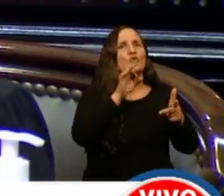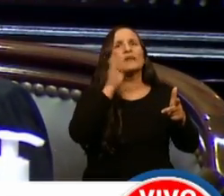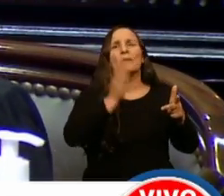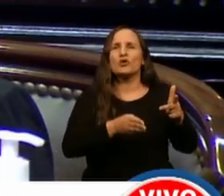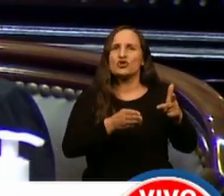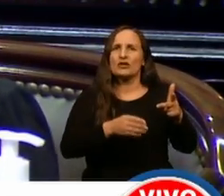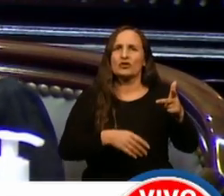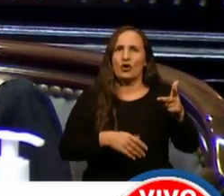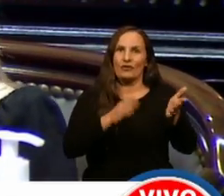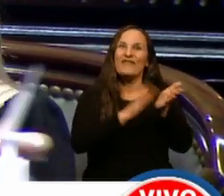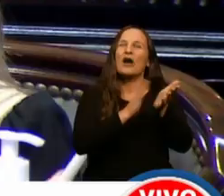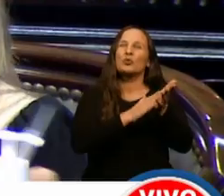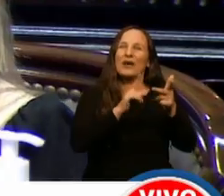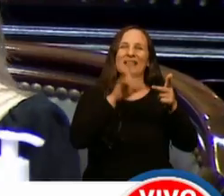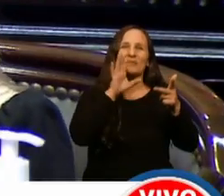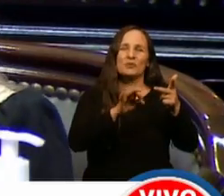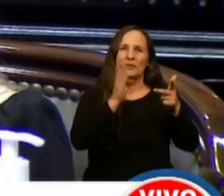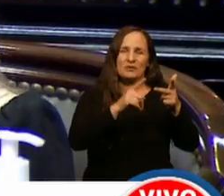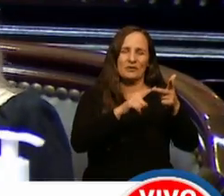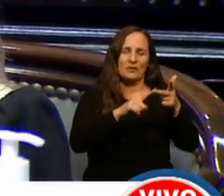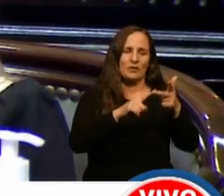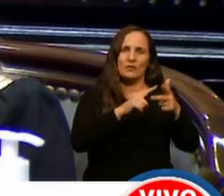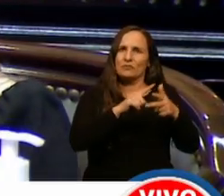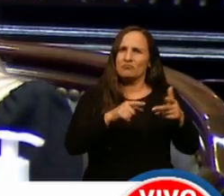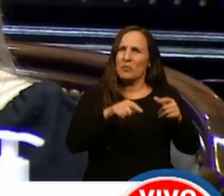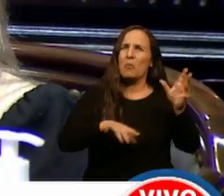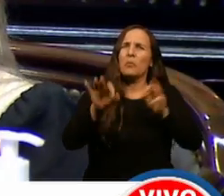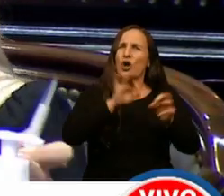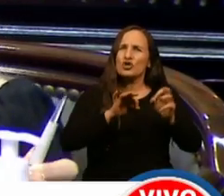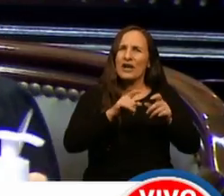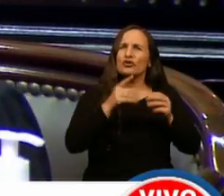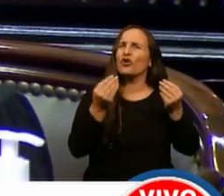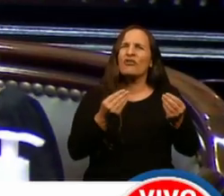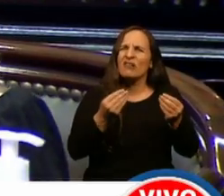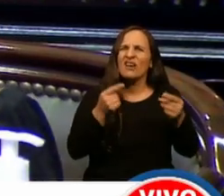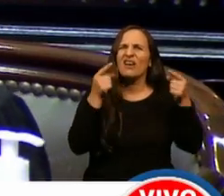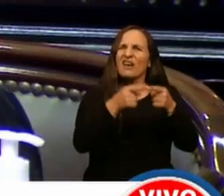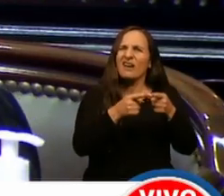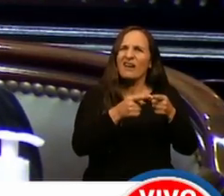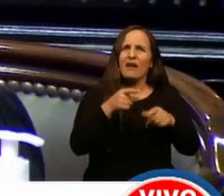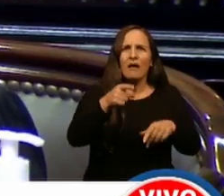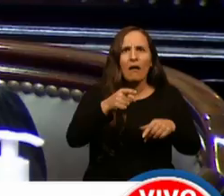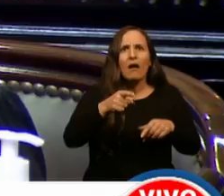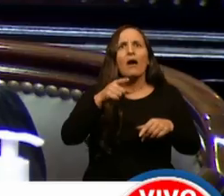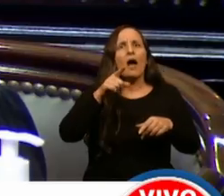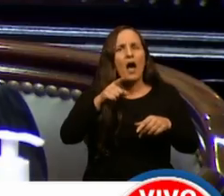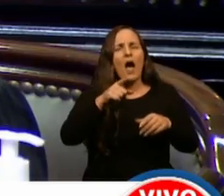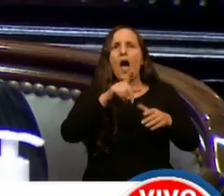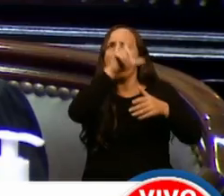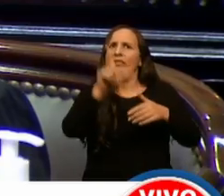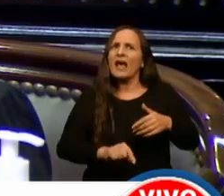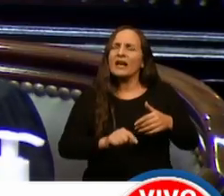ciento de esa factura que es lo que se pretende con el proyecto extender este beneficio a más de la mitad del territorio argentino